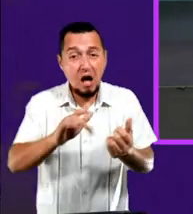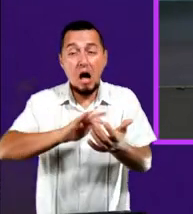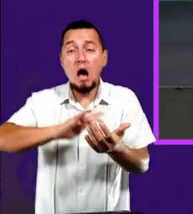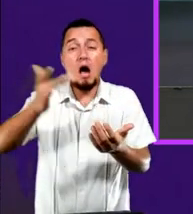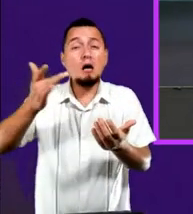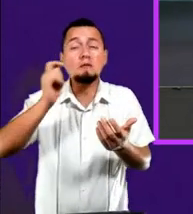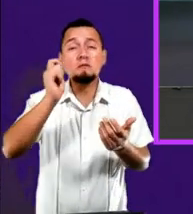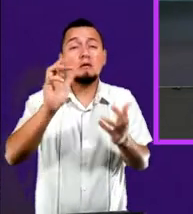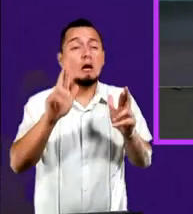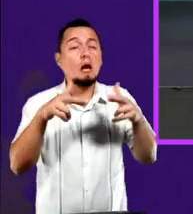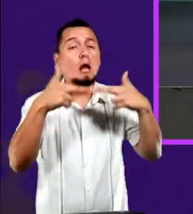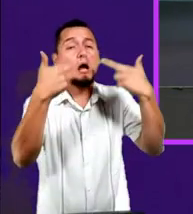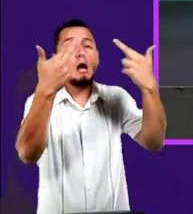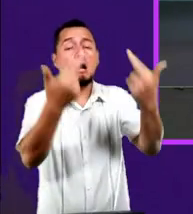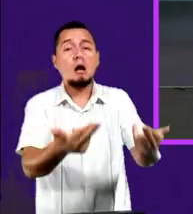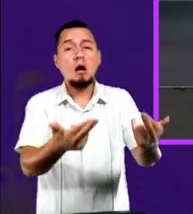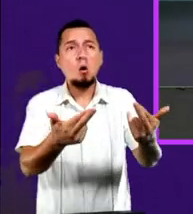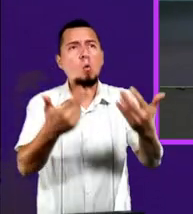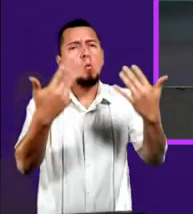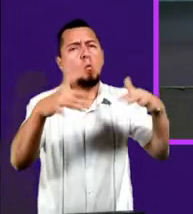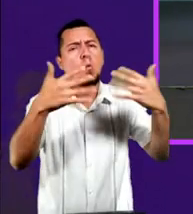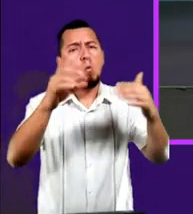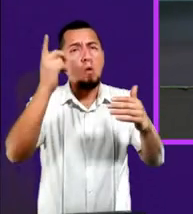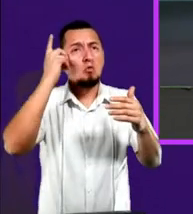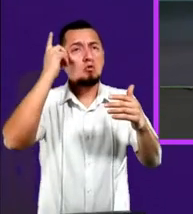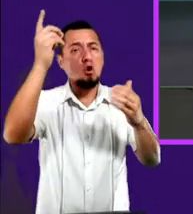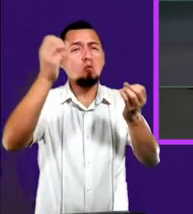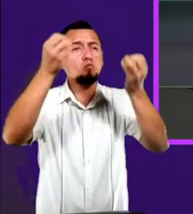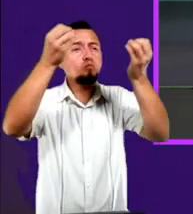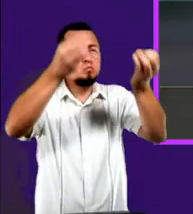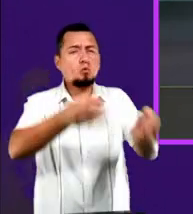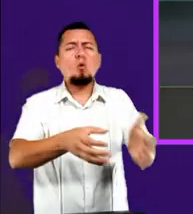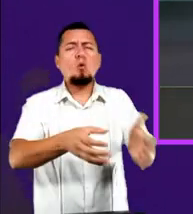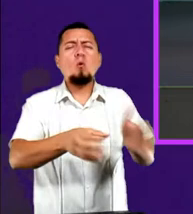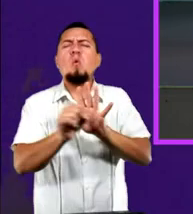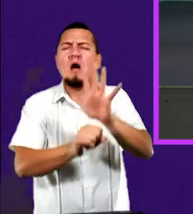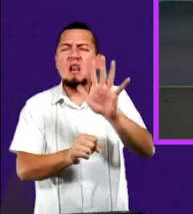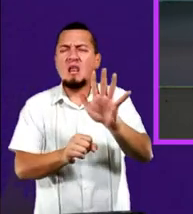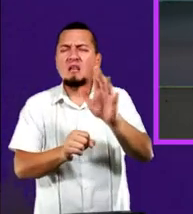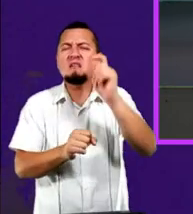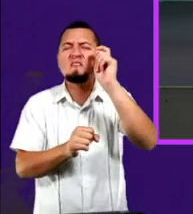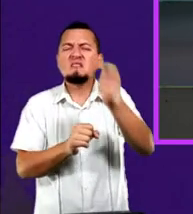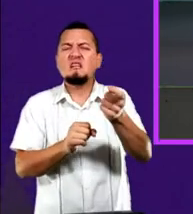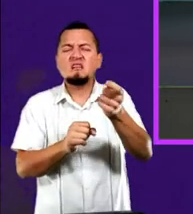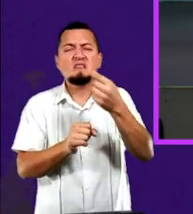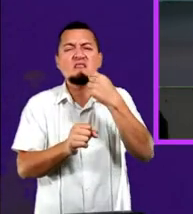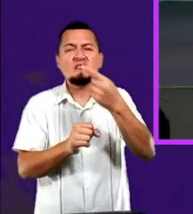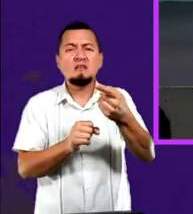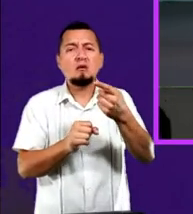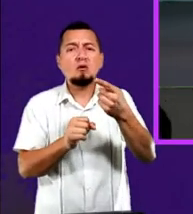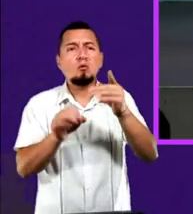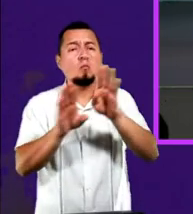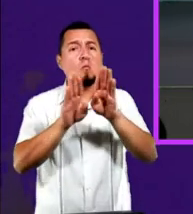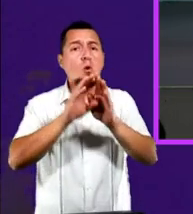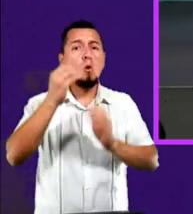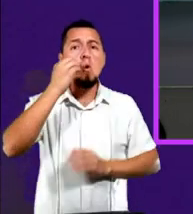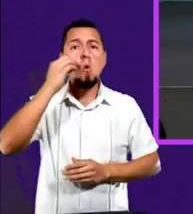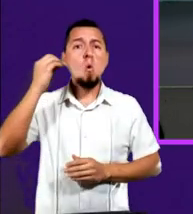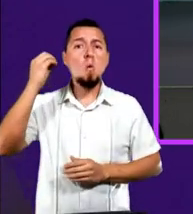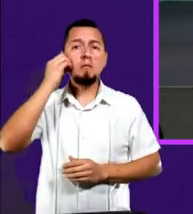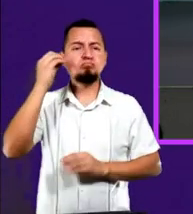¿Cuál fue ese regalo? Que llega como obispo en 1771